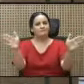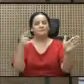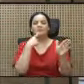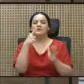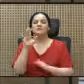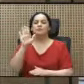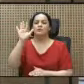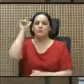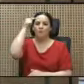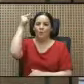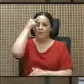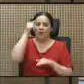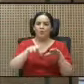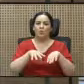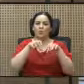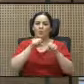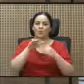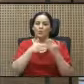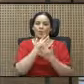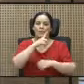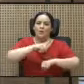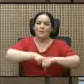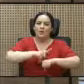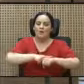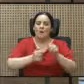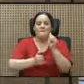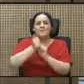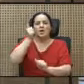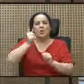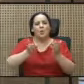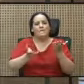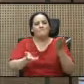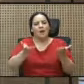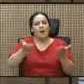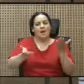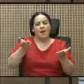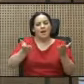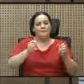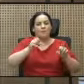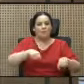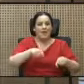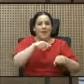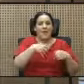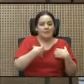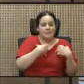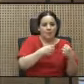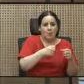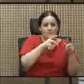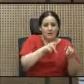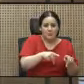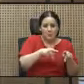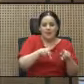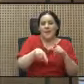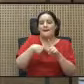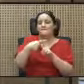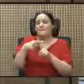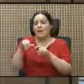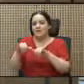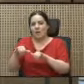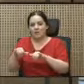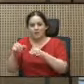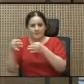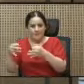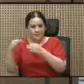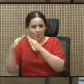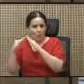ha tomado en todo momento el mayor balance posible entre la salud de las personas y el sostén de los hogares, lo cual